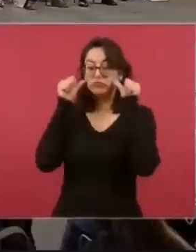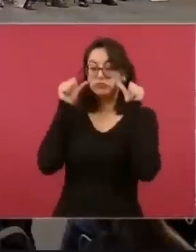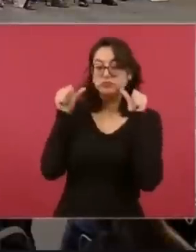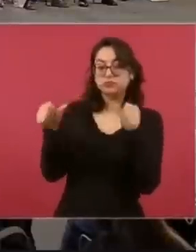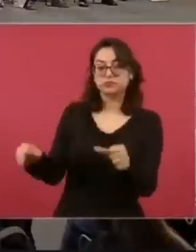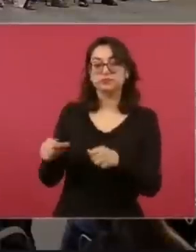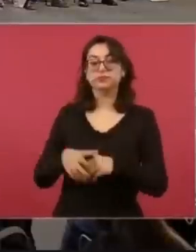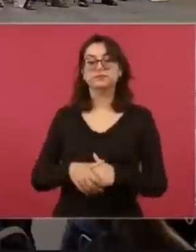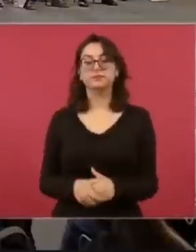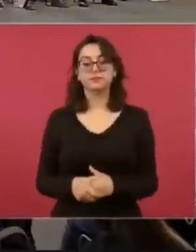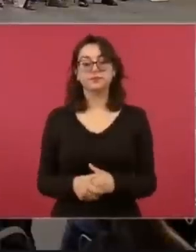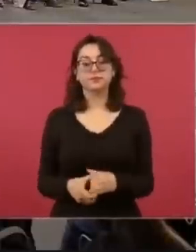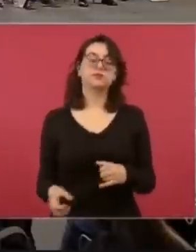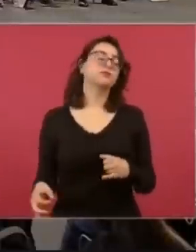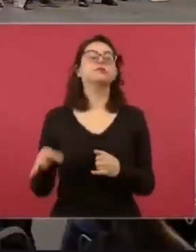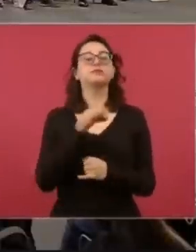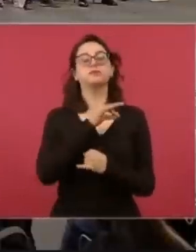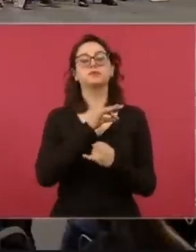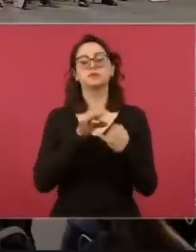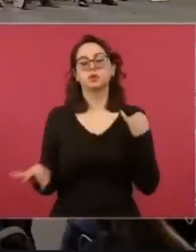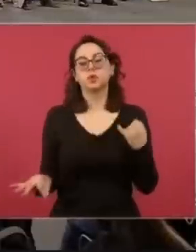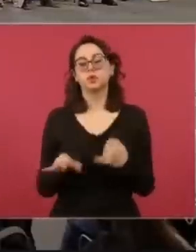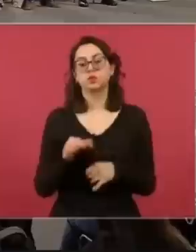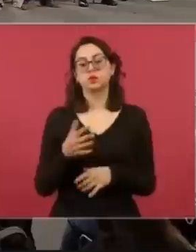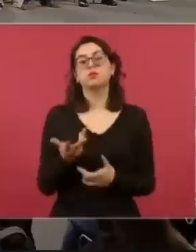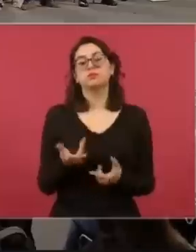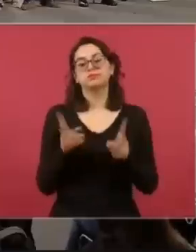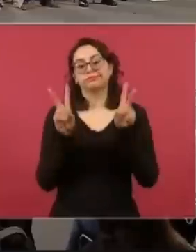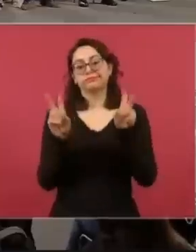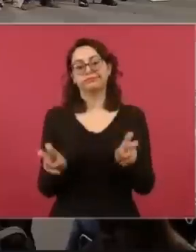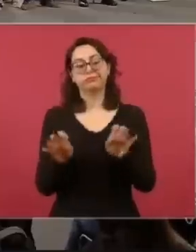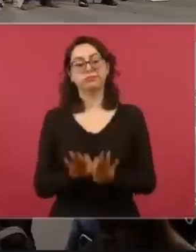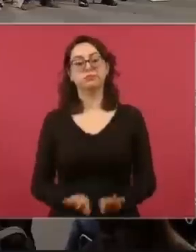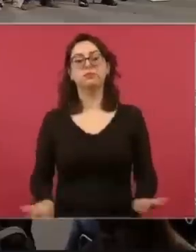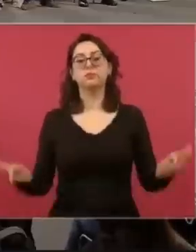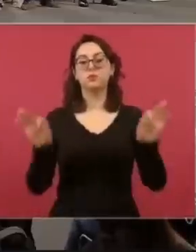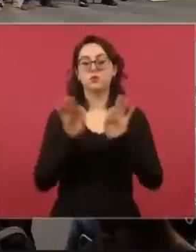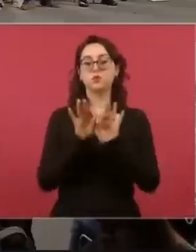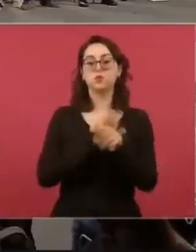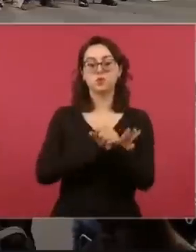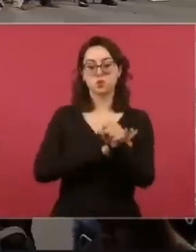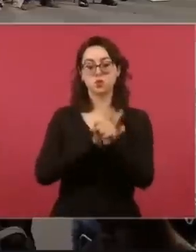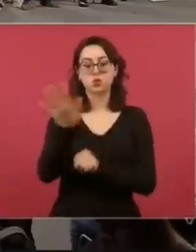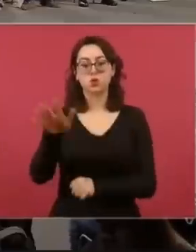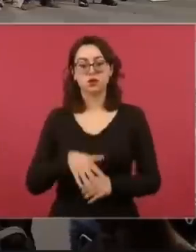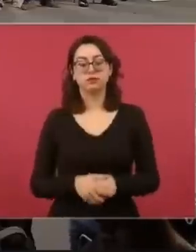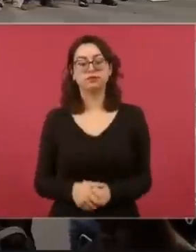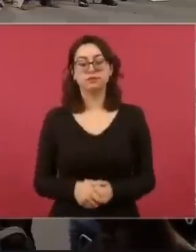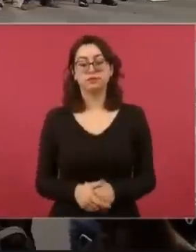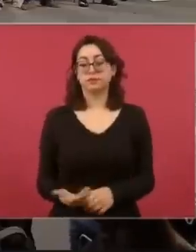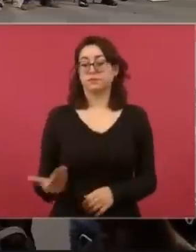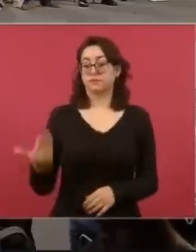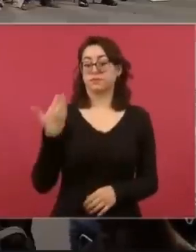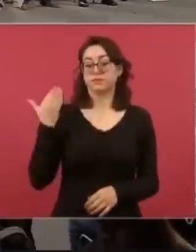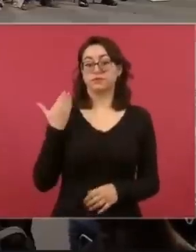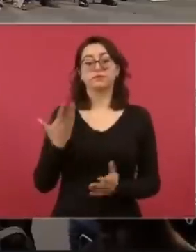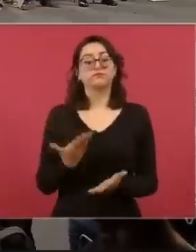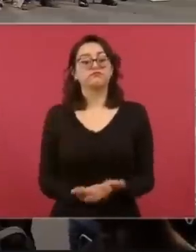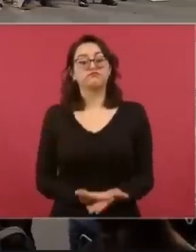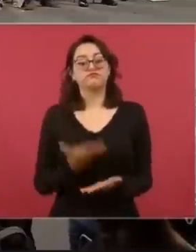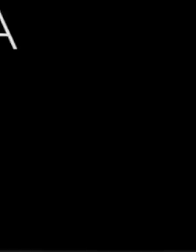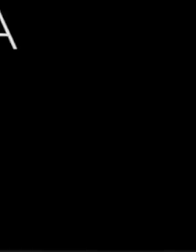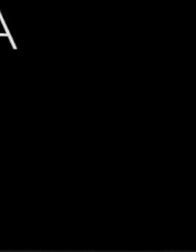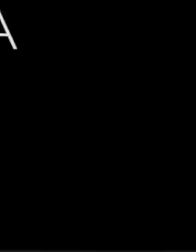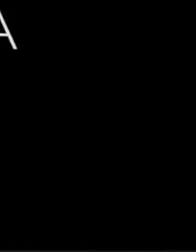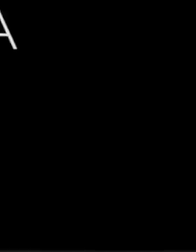periódico y finalmente un tema muy importante para nosotros se tiene que ver con el seguimiento de la nueva denuncia que se presentó